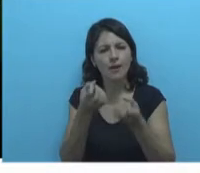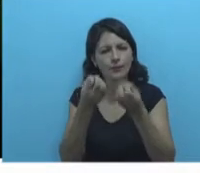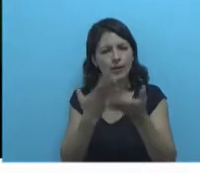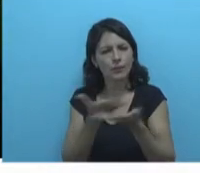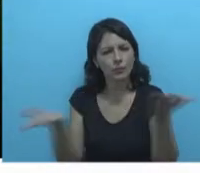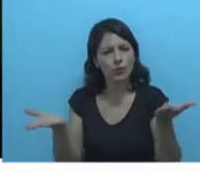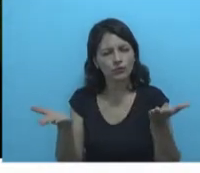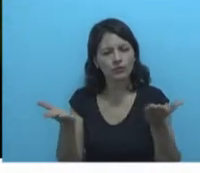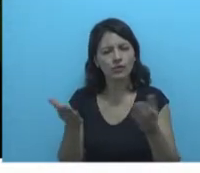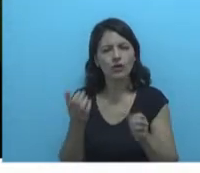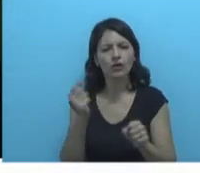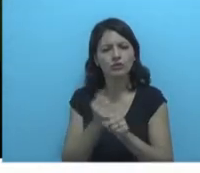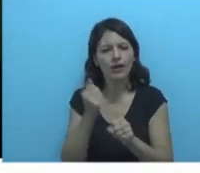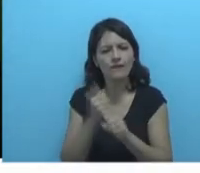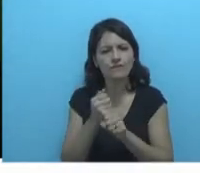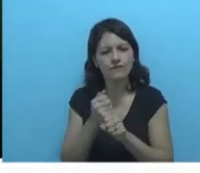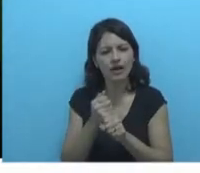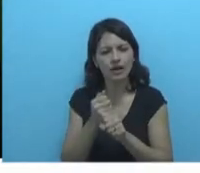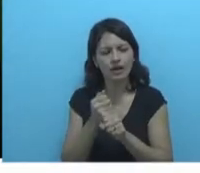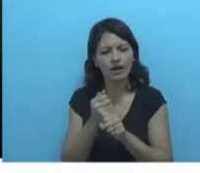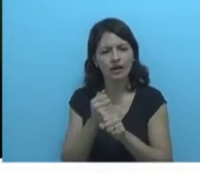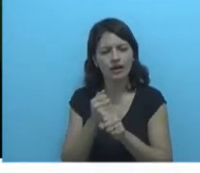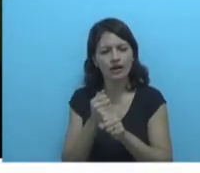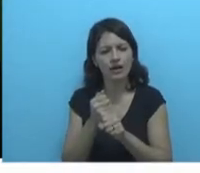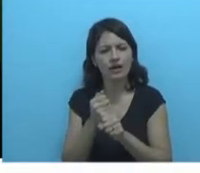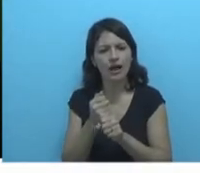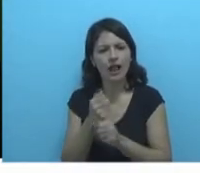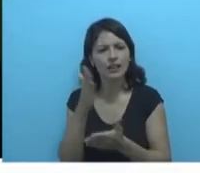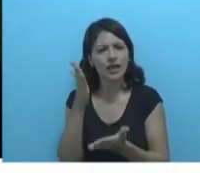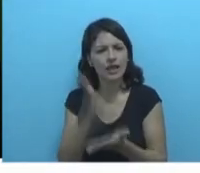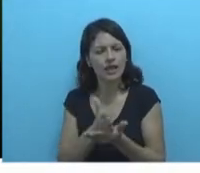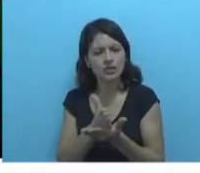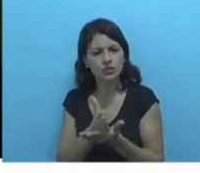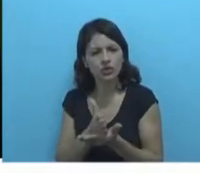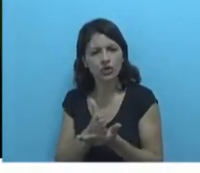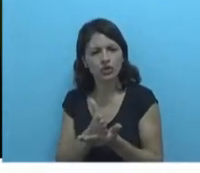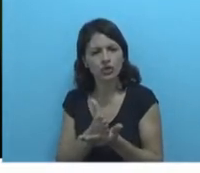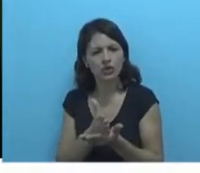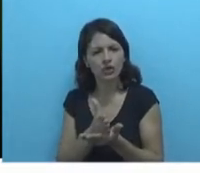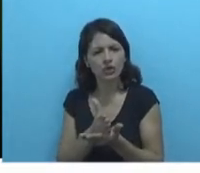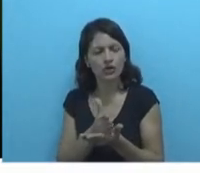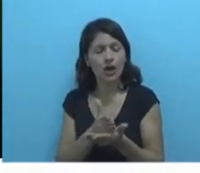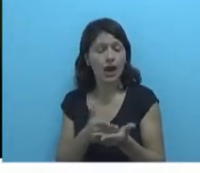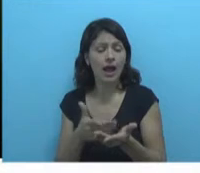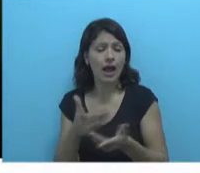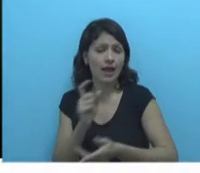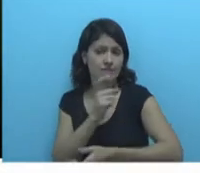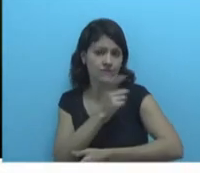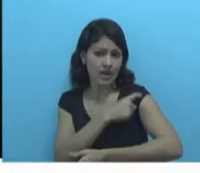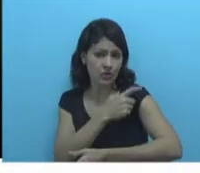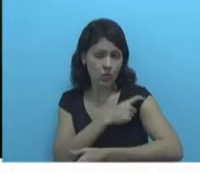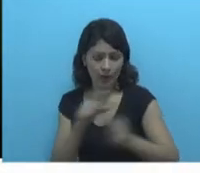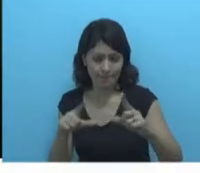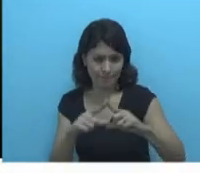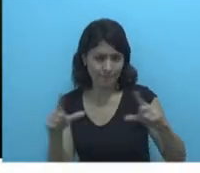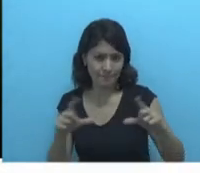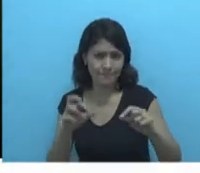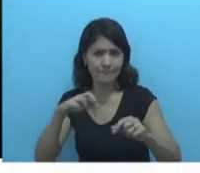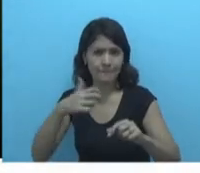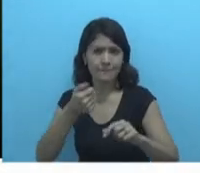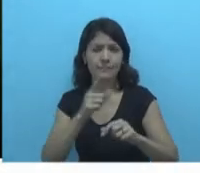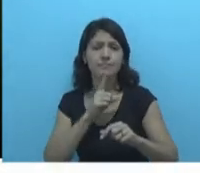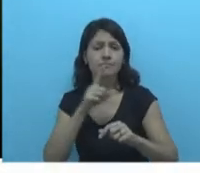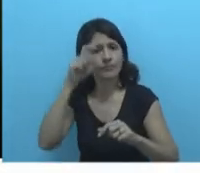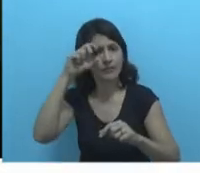la extensión del derecho a la propiedad intelectual, no solo de las patentes, sino